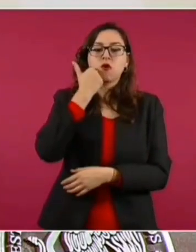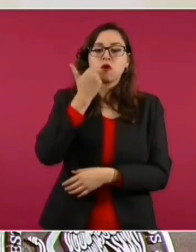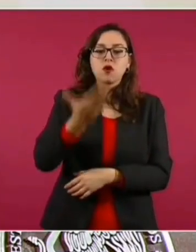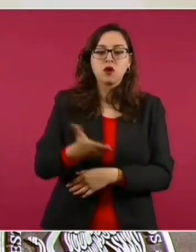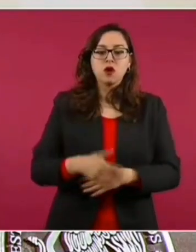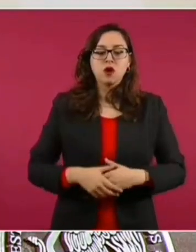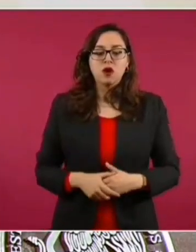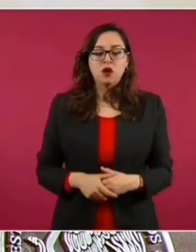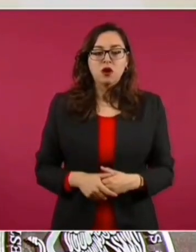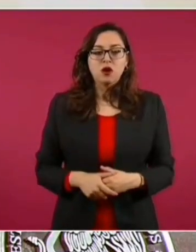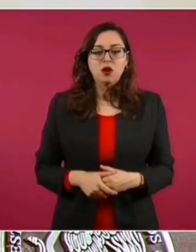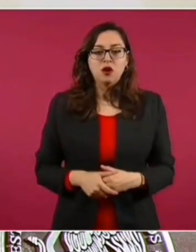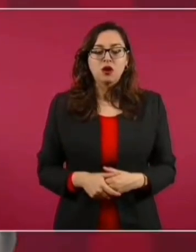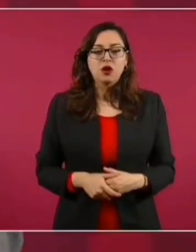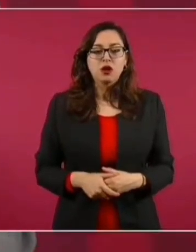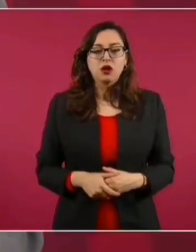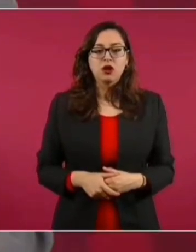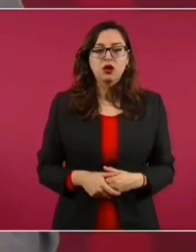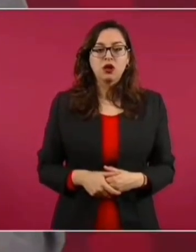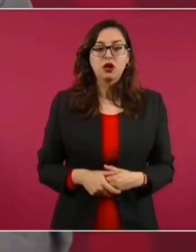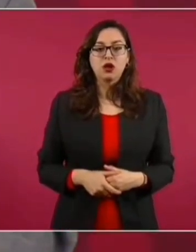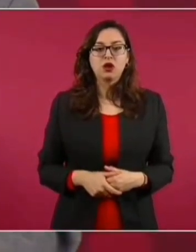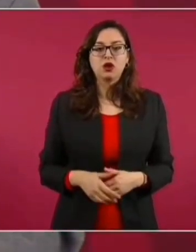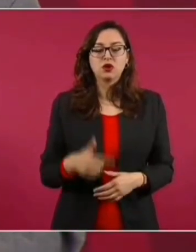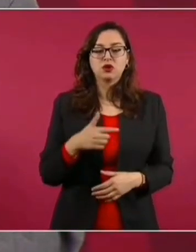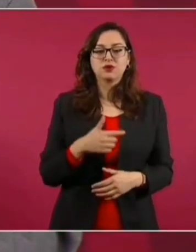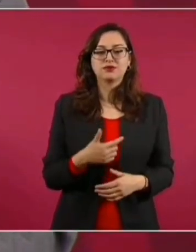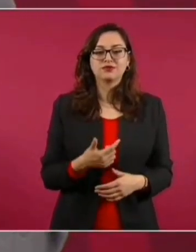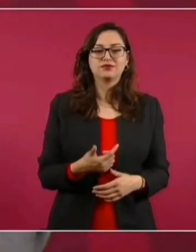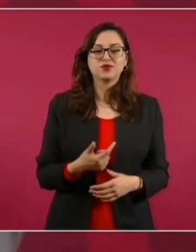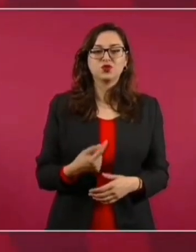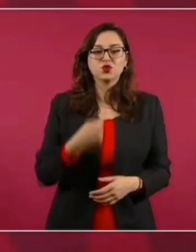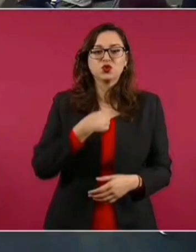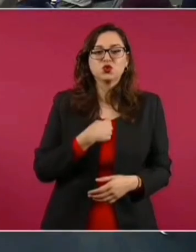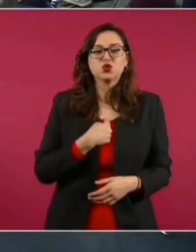dicen que ando pasando aceite.